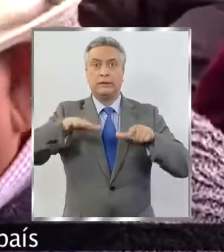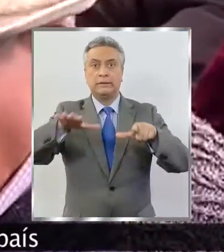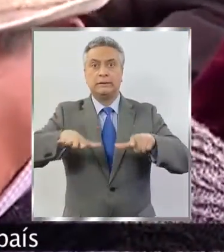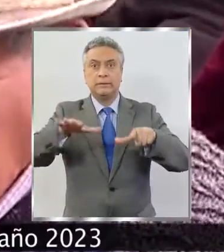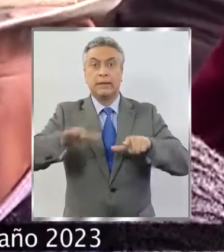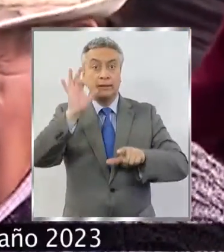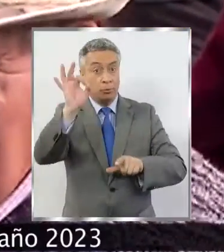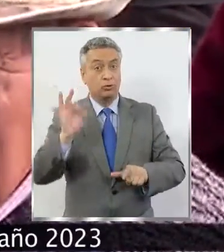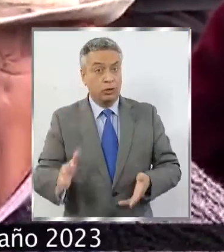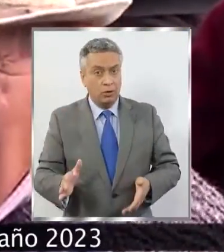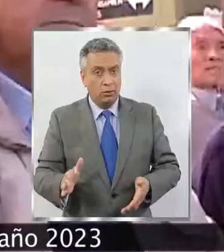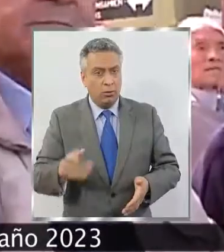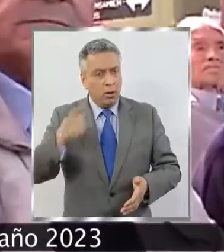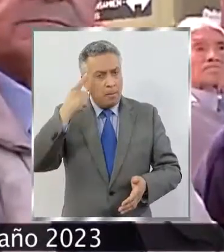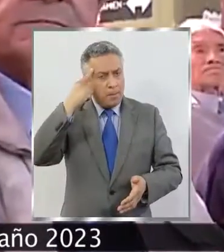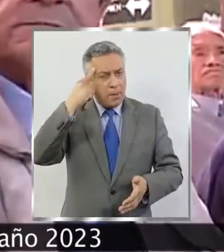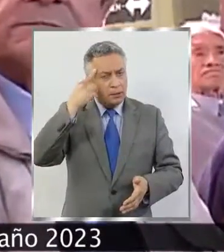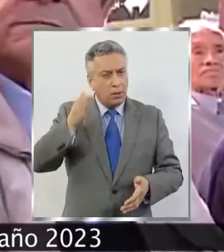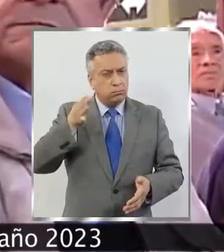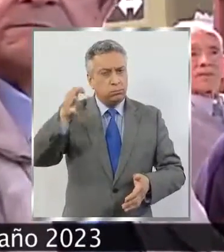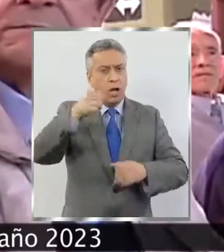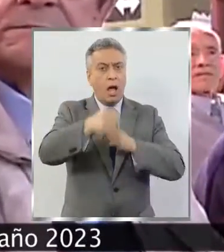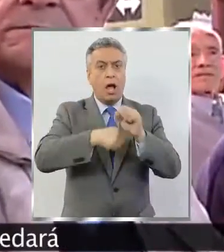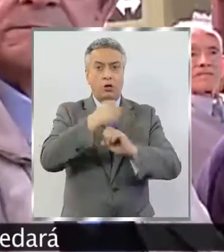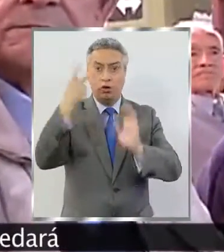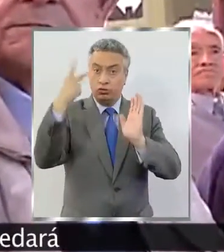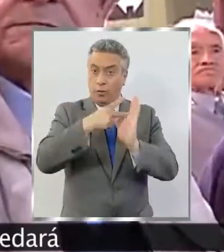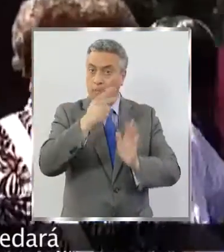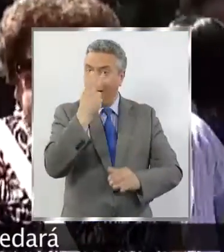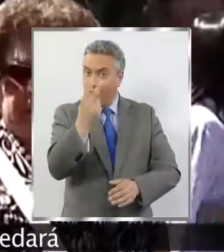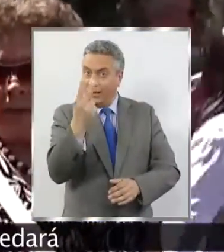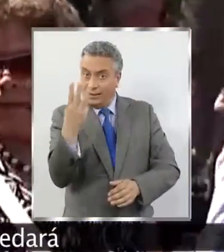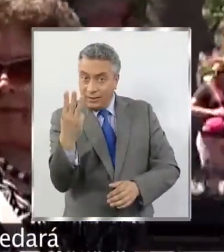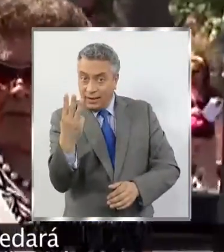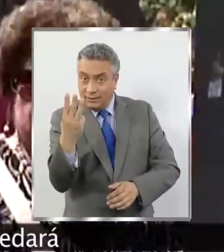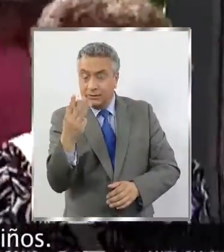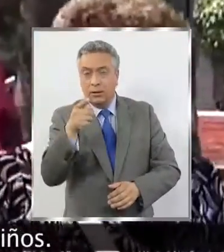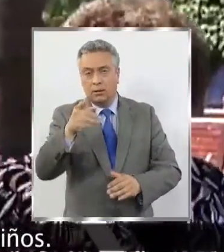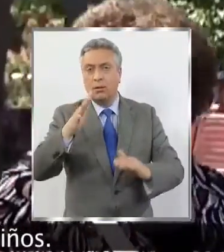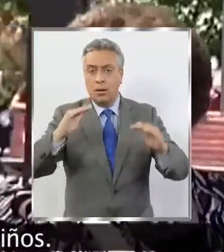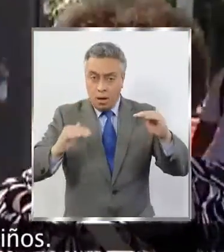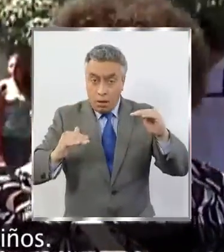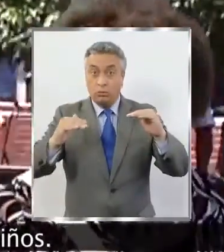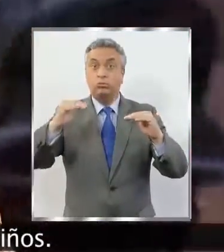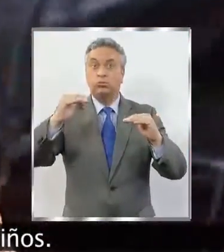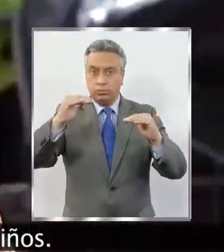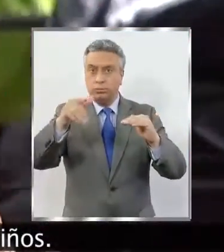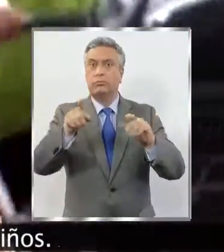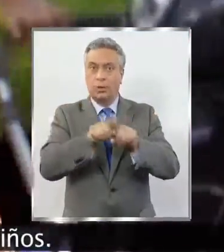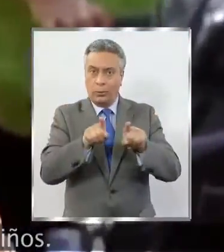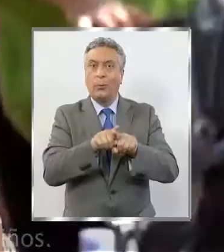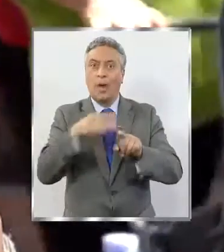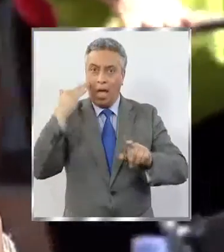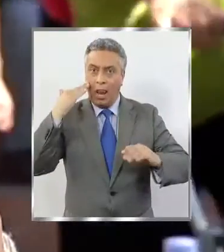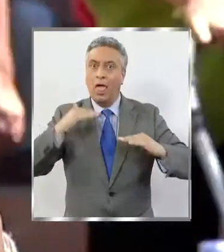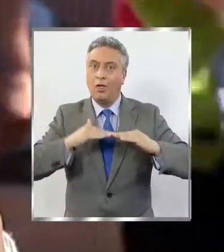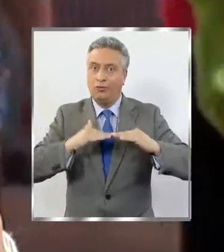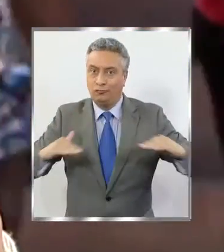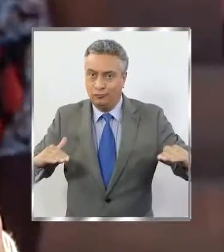del país. Y se proyecta que para el año 2023 la población mayor quedará igualada a la de los niños.